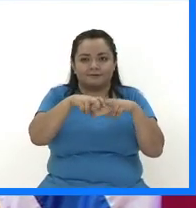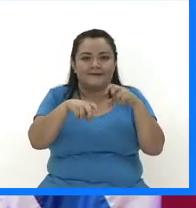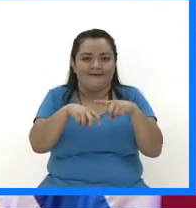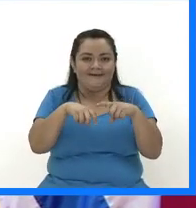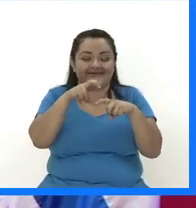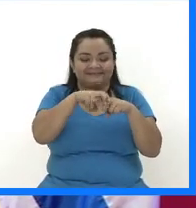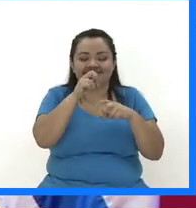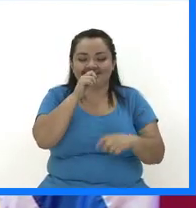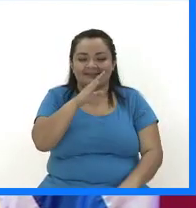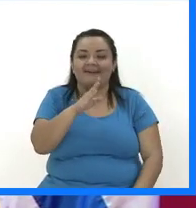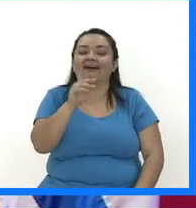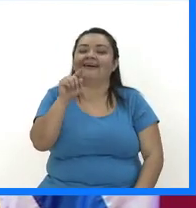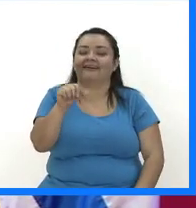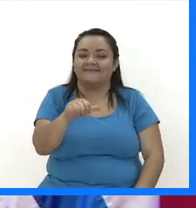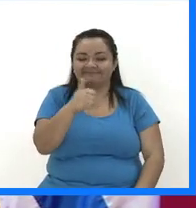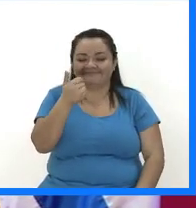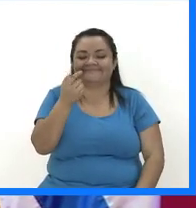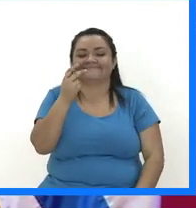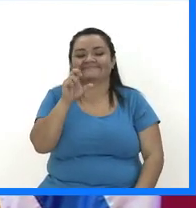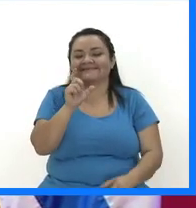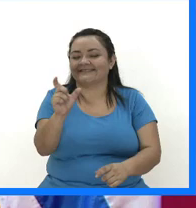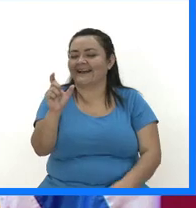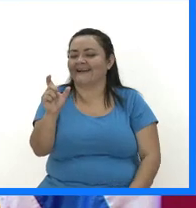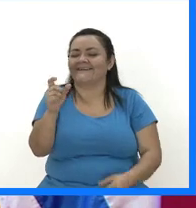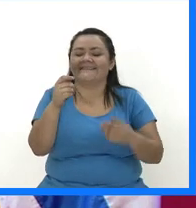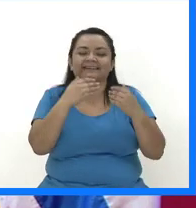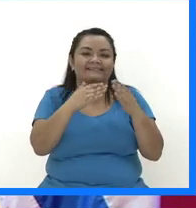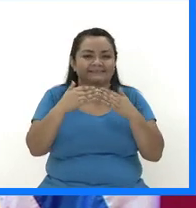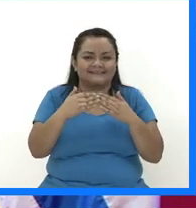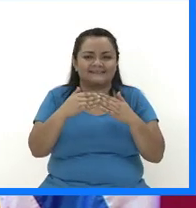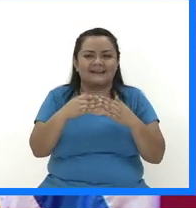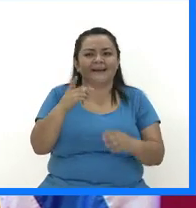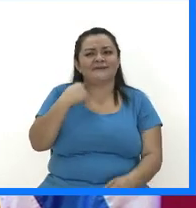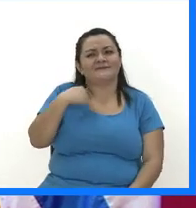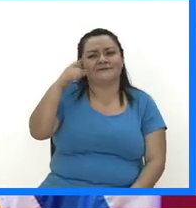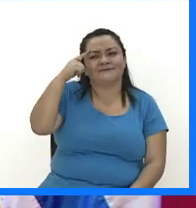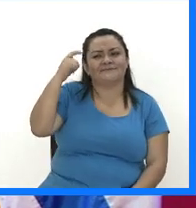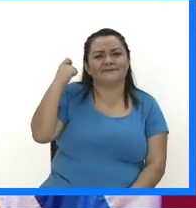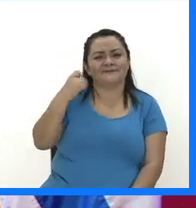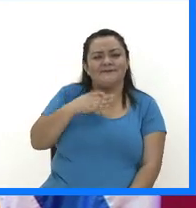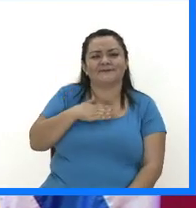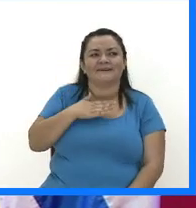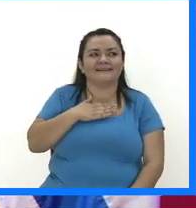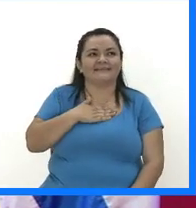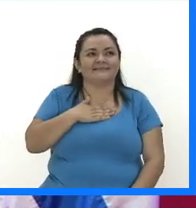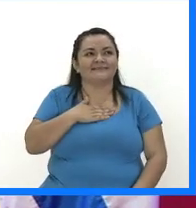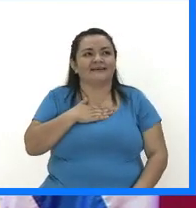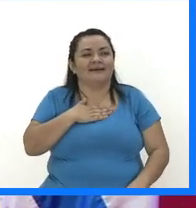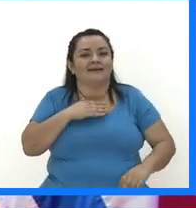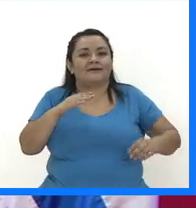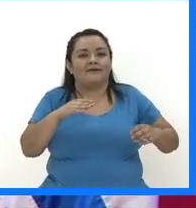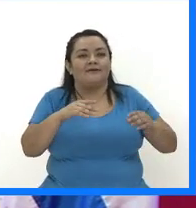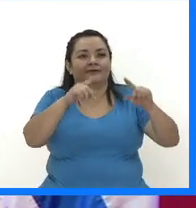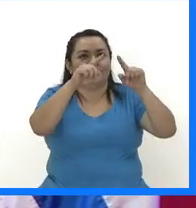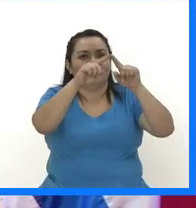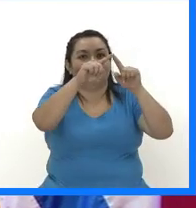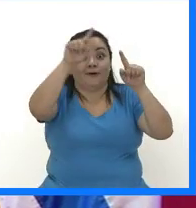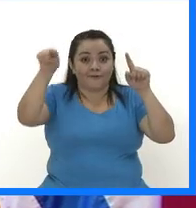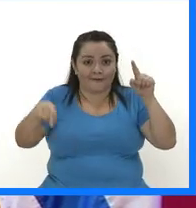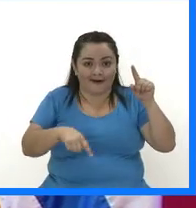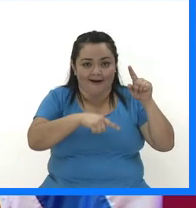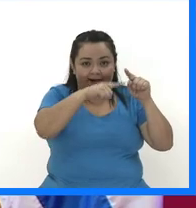otra palabra también a la de 46 decía tantas cosas y me recuerdo que la tenían colgada en un aro como de